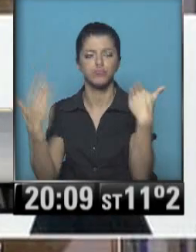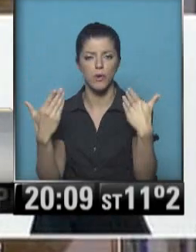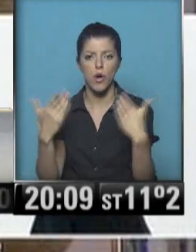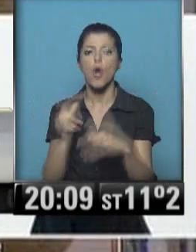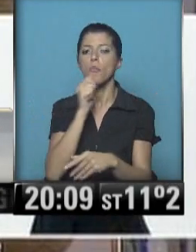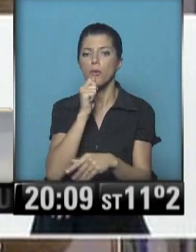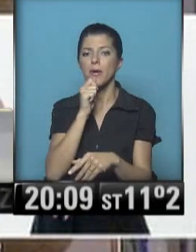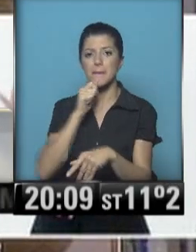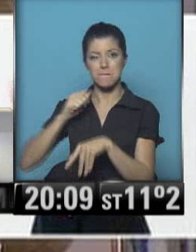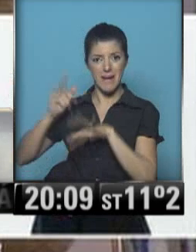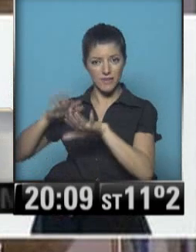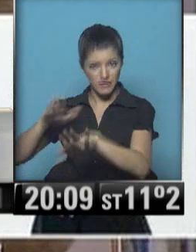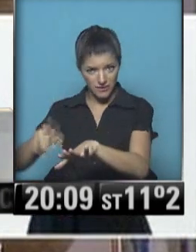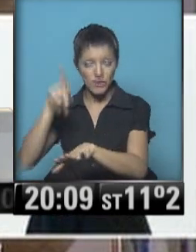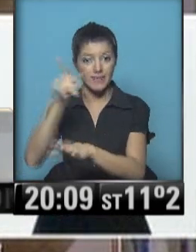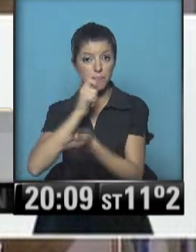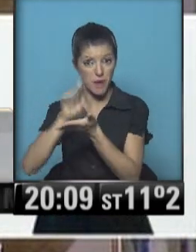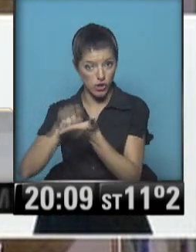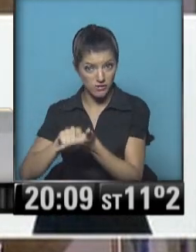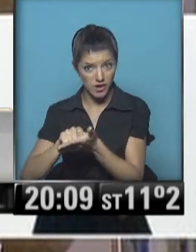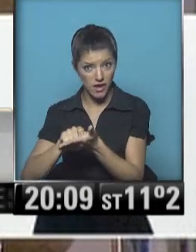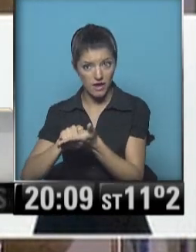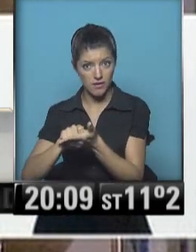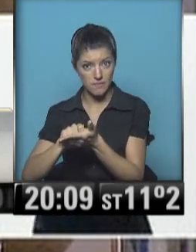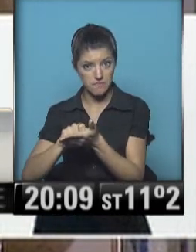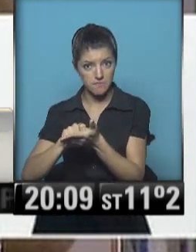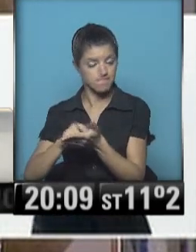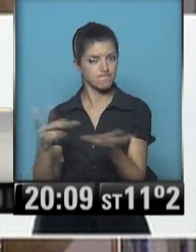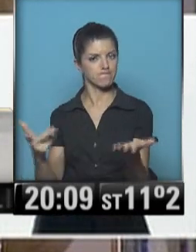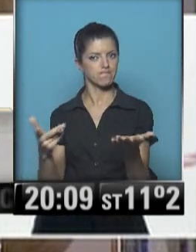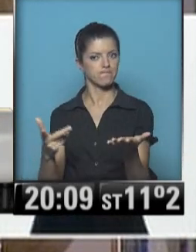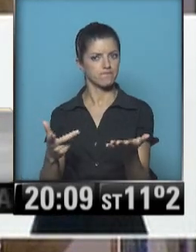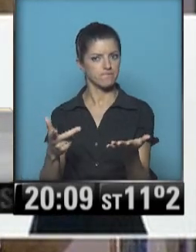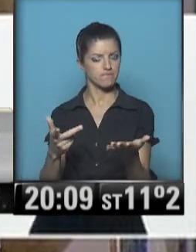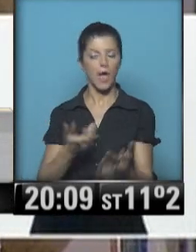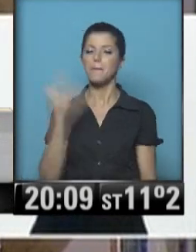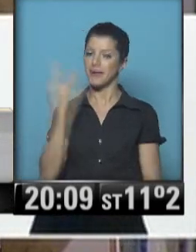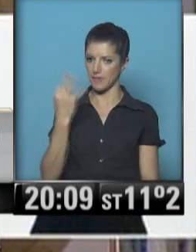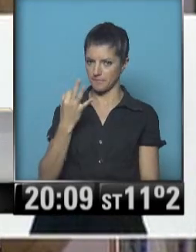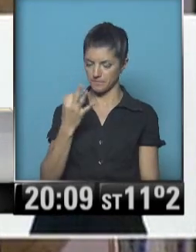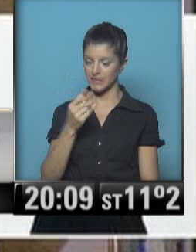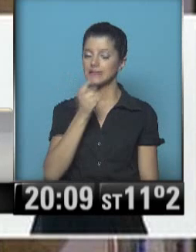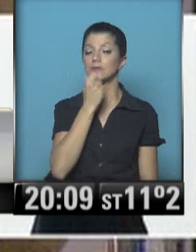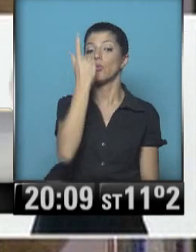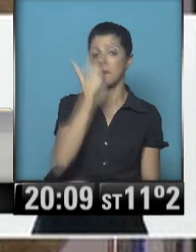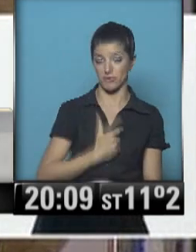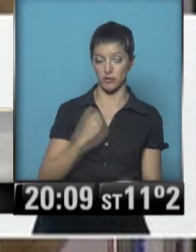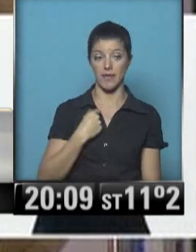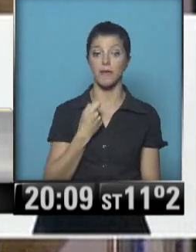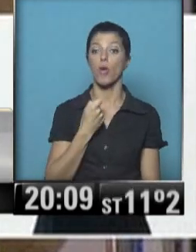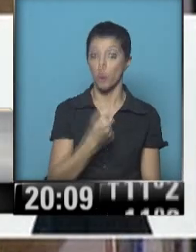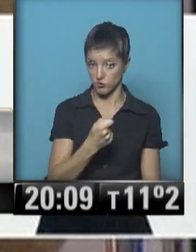manifestaciones que él hizo como periodista la verdad que si uno tuviera que hacer juicios por las